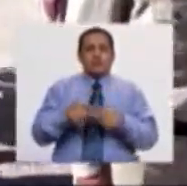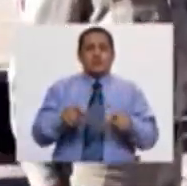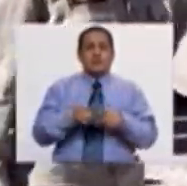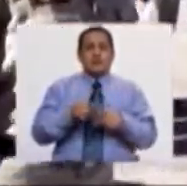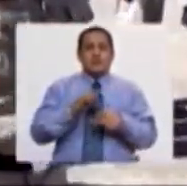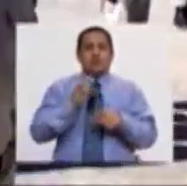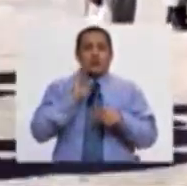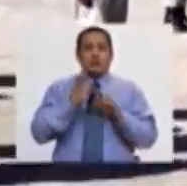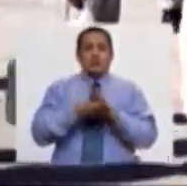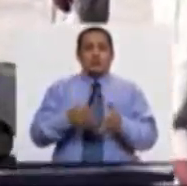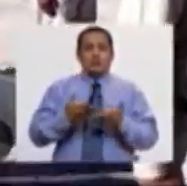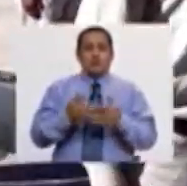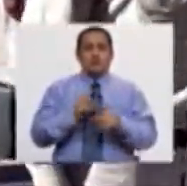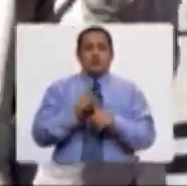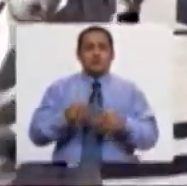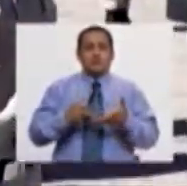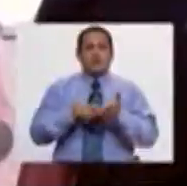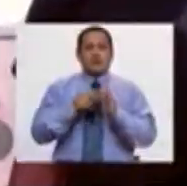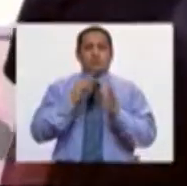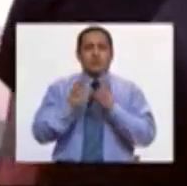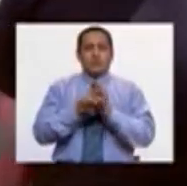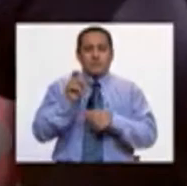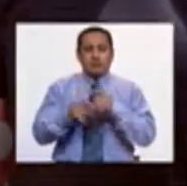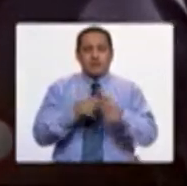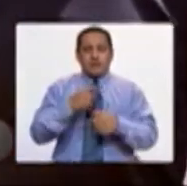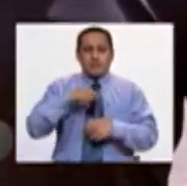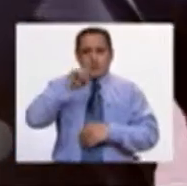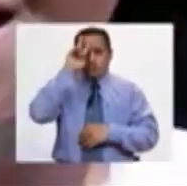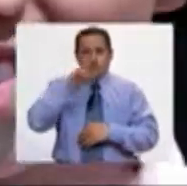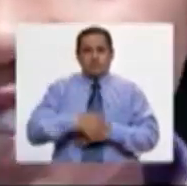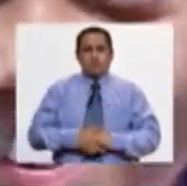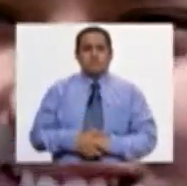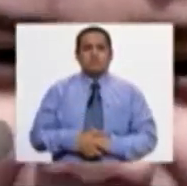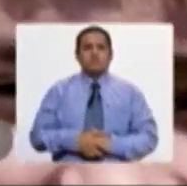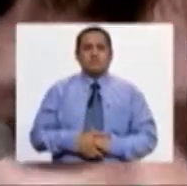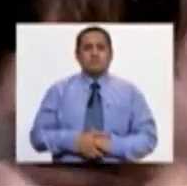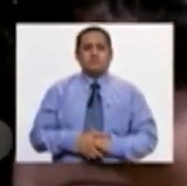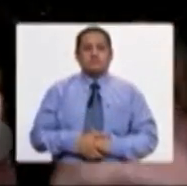ciudadanos, que si bien soldados no dejan de ser ciudadanos de nuestro país.